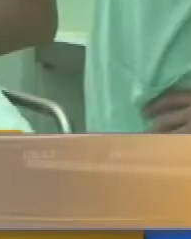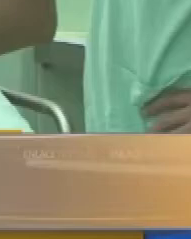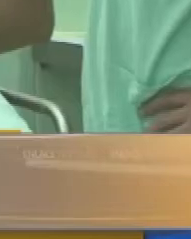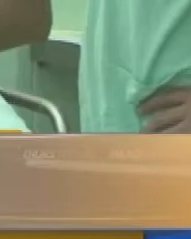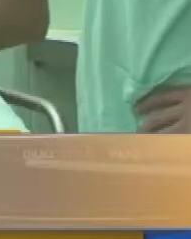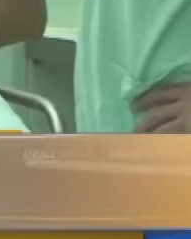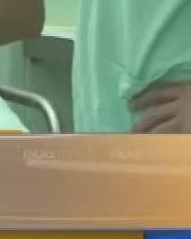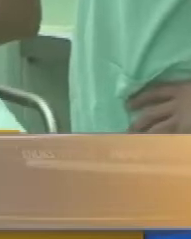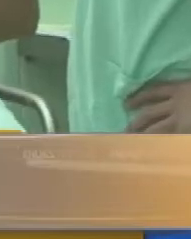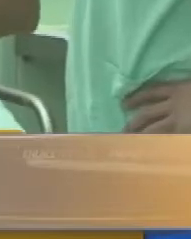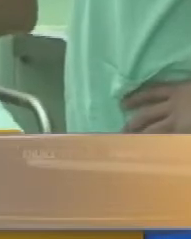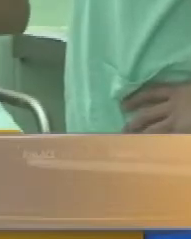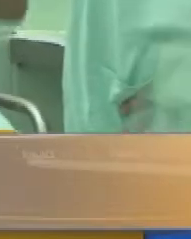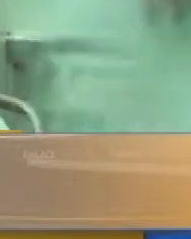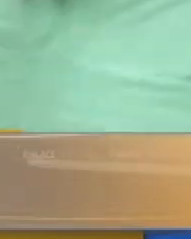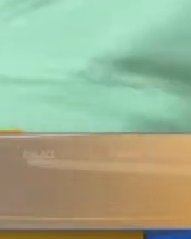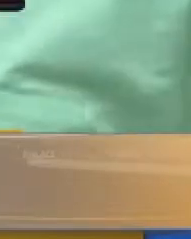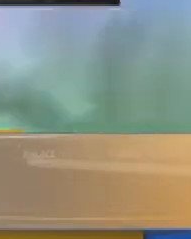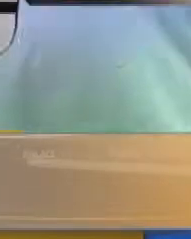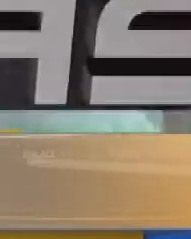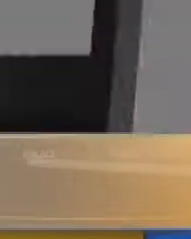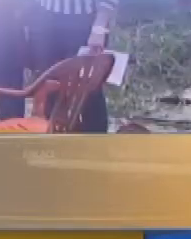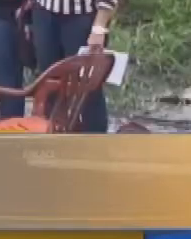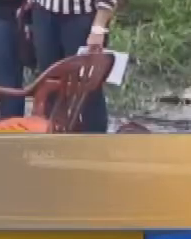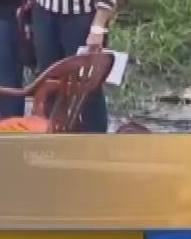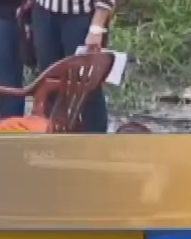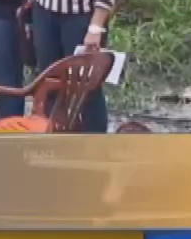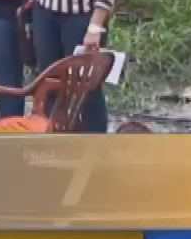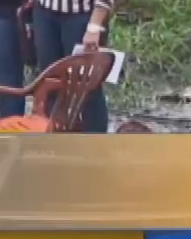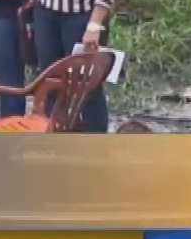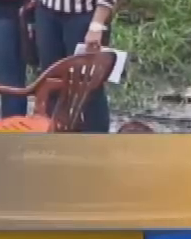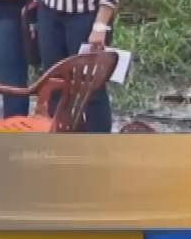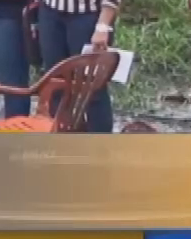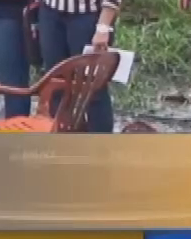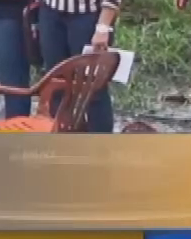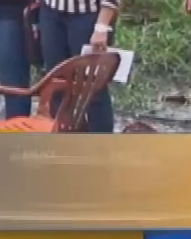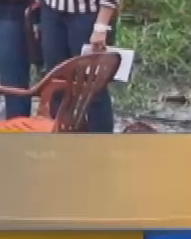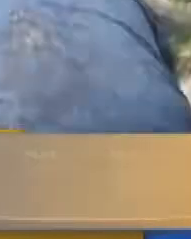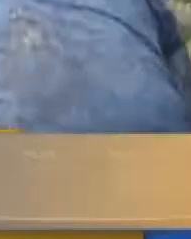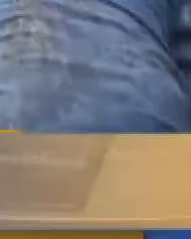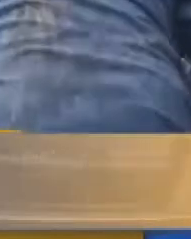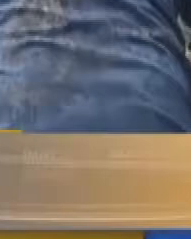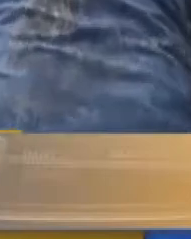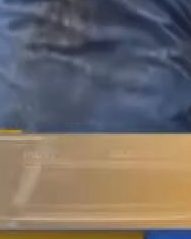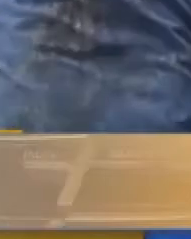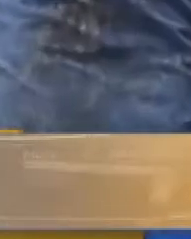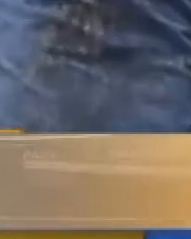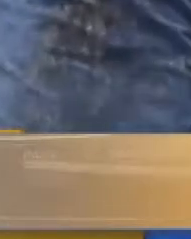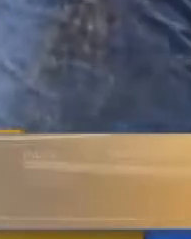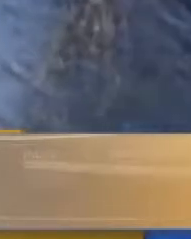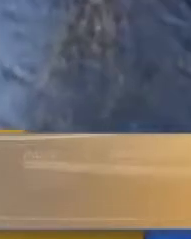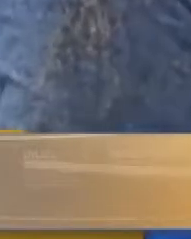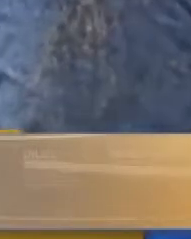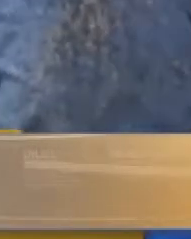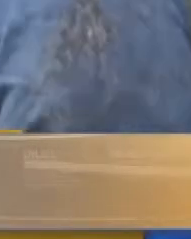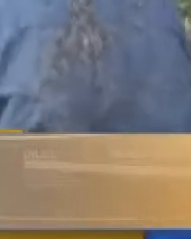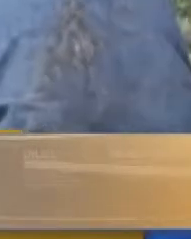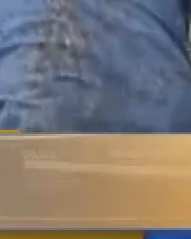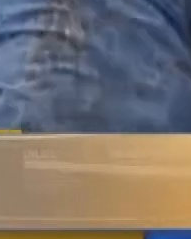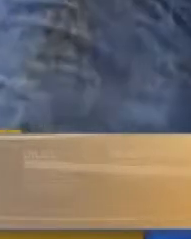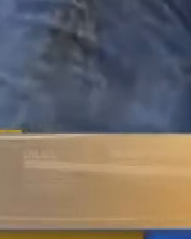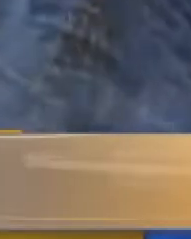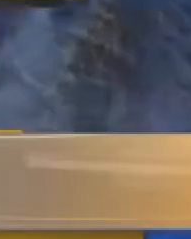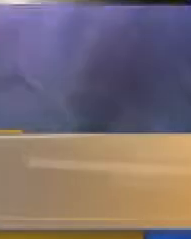la Fundación Alegría y el Club Rotario. Continúa la entrega de ayudas humanitarias a damnificados de la zona rural de